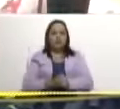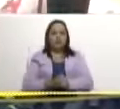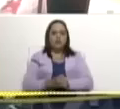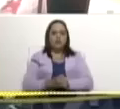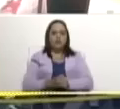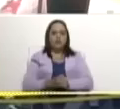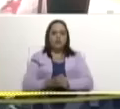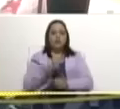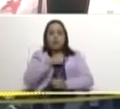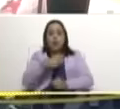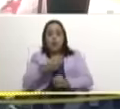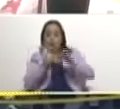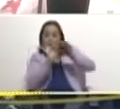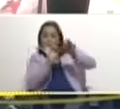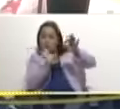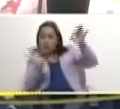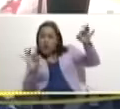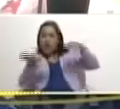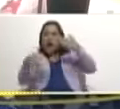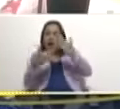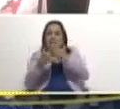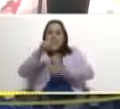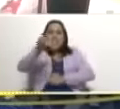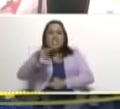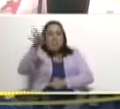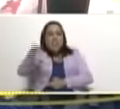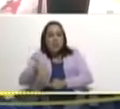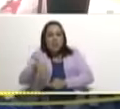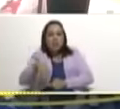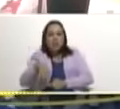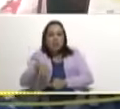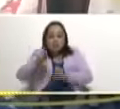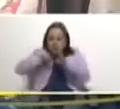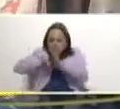Llegábamos hasta el Esequibo, Atlántico adentro.